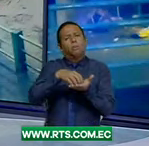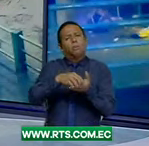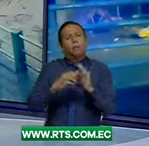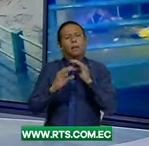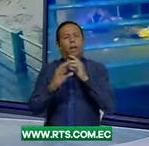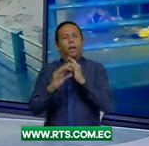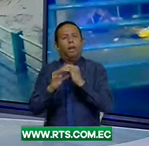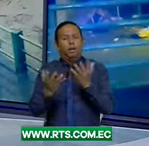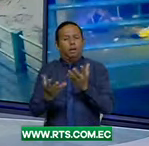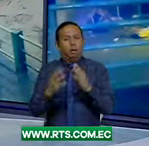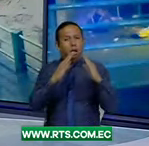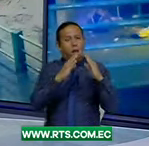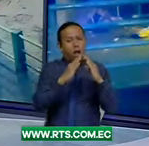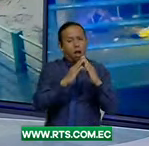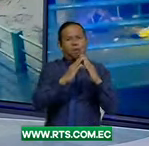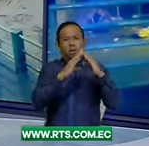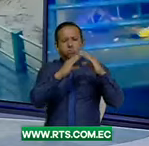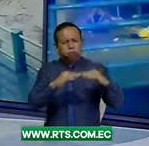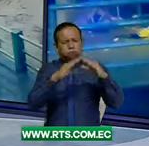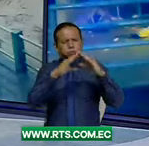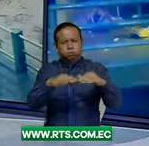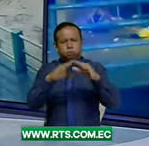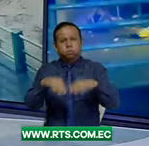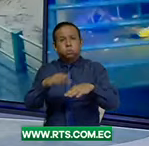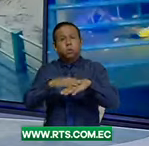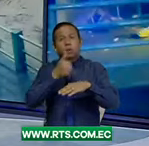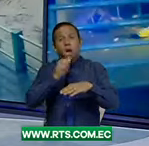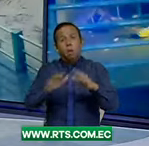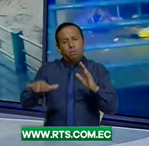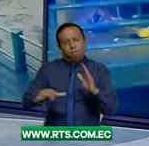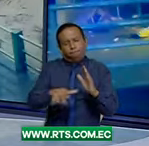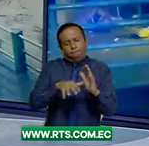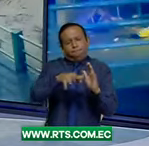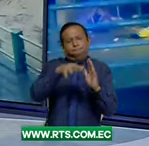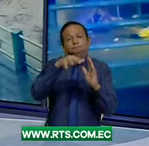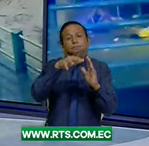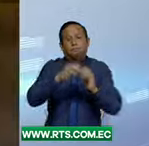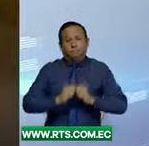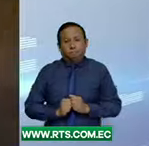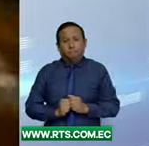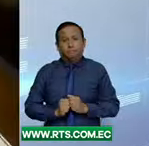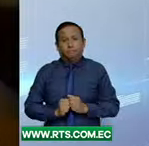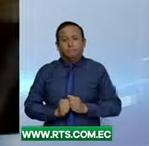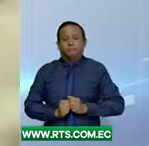e infraestructuras han colapsado producto de las crecientes.